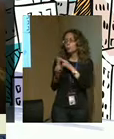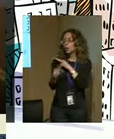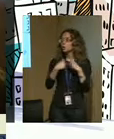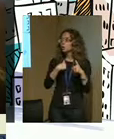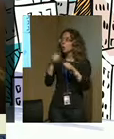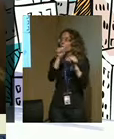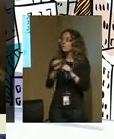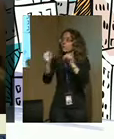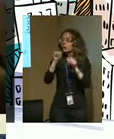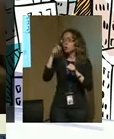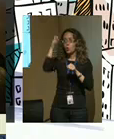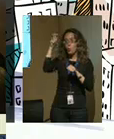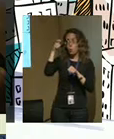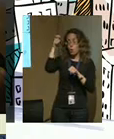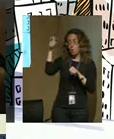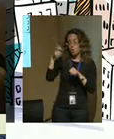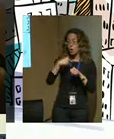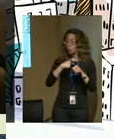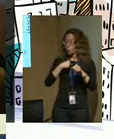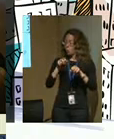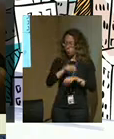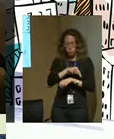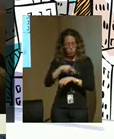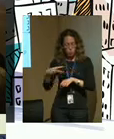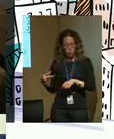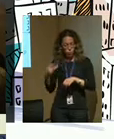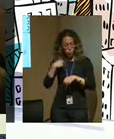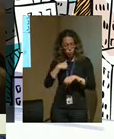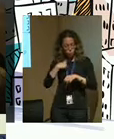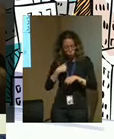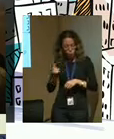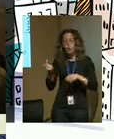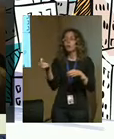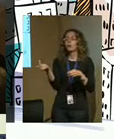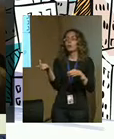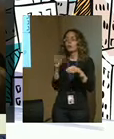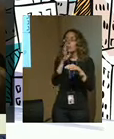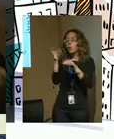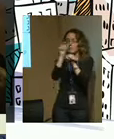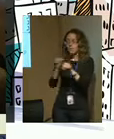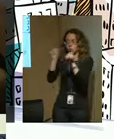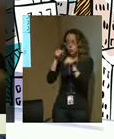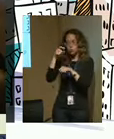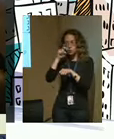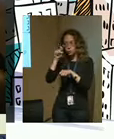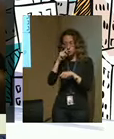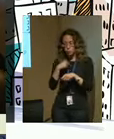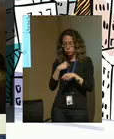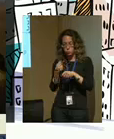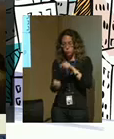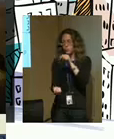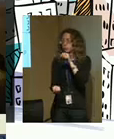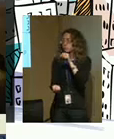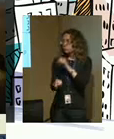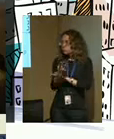pueblo. Sí. Y por resolución interna, por haber sido el autor de la Defensoría del Turista, me nombraron